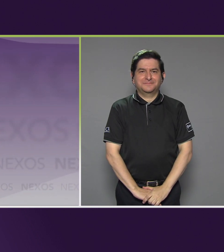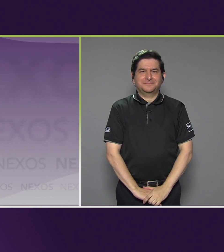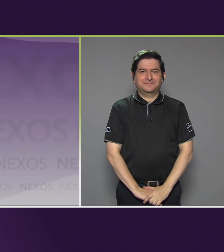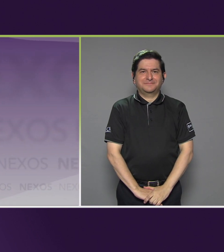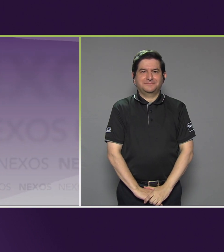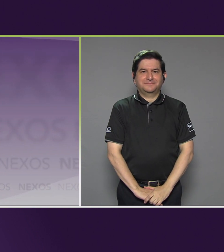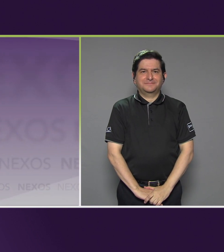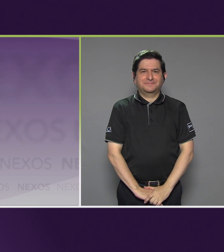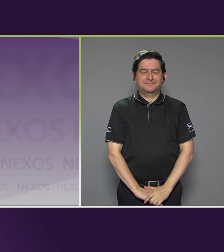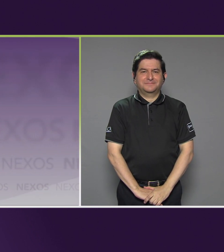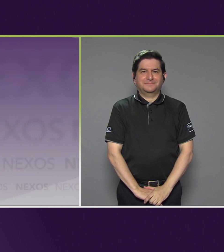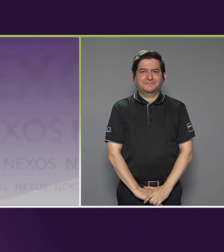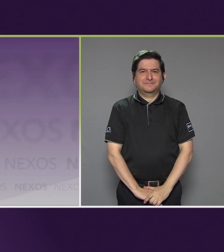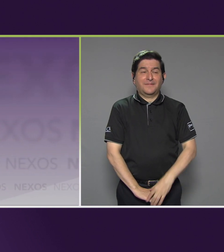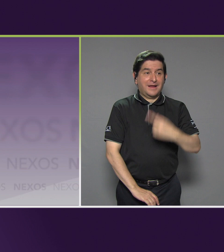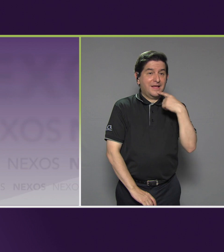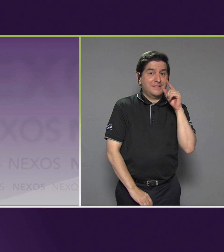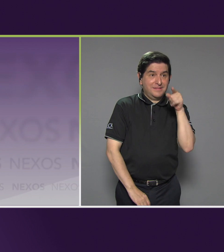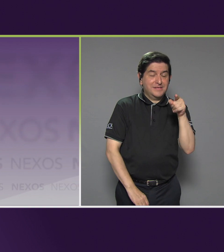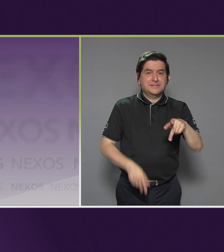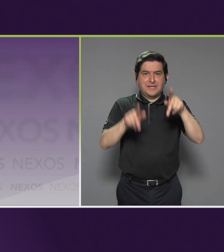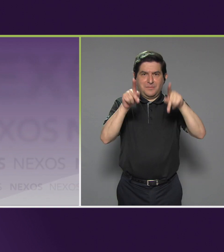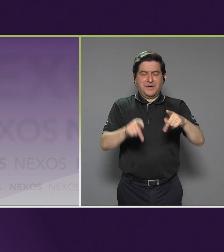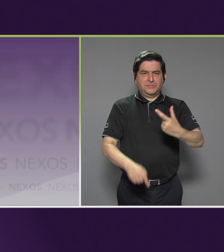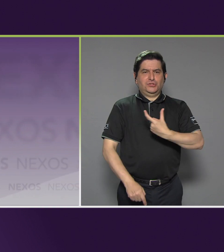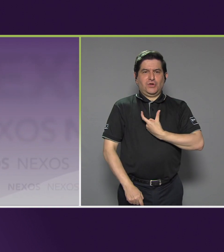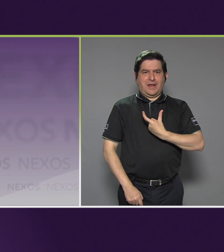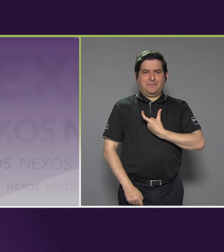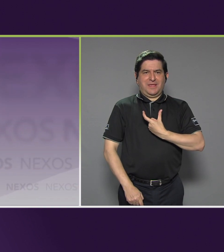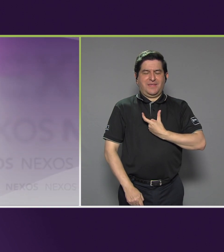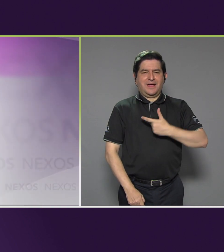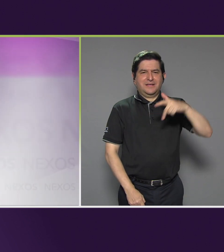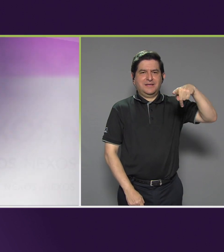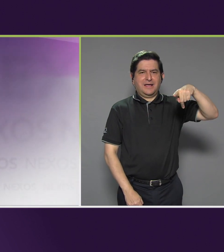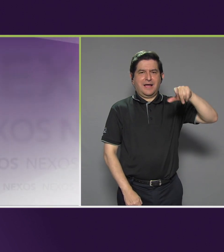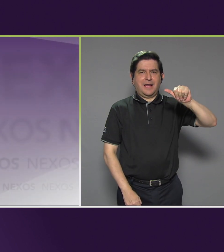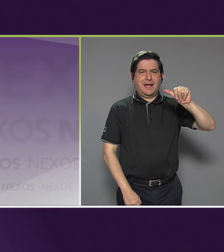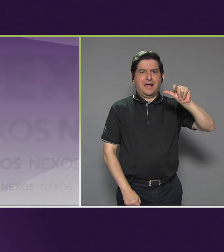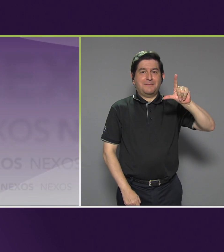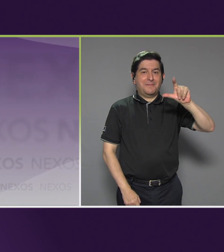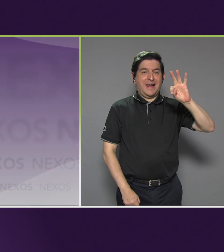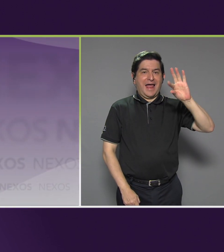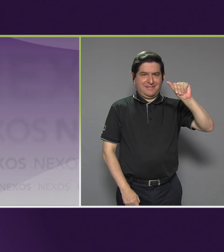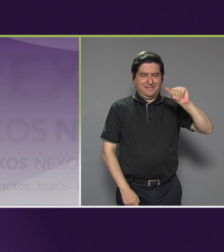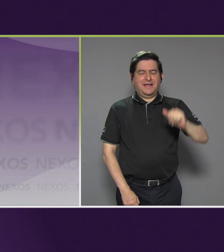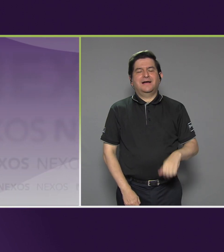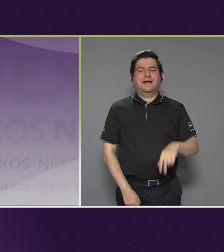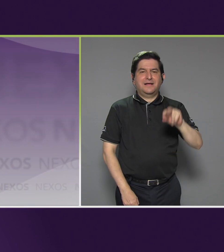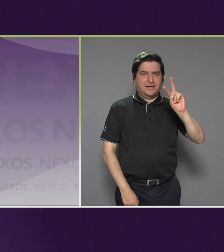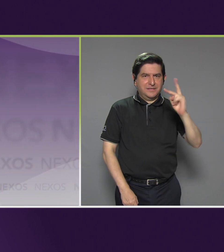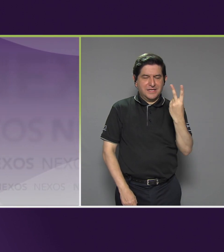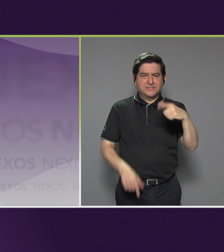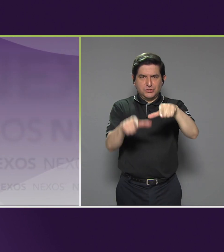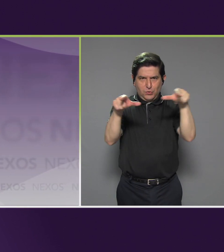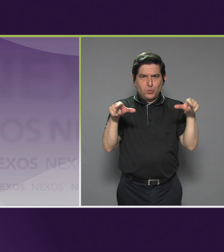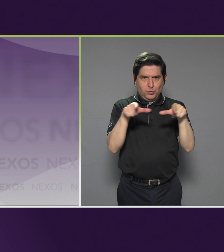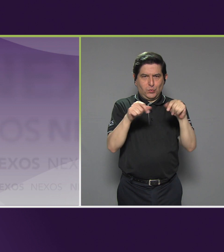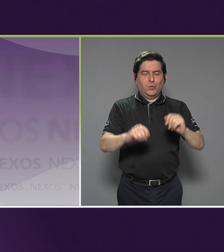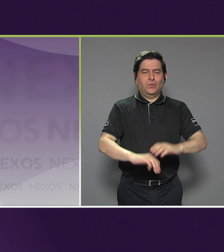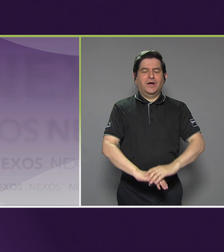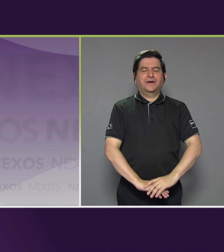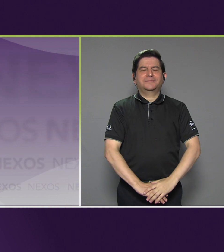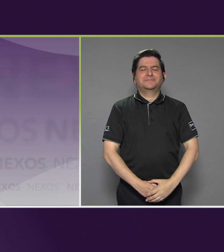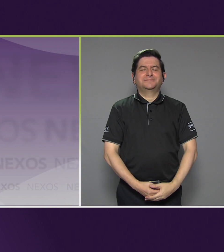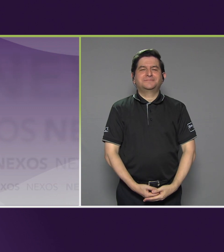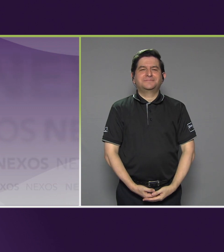de premio, medalla de plata, segundo lugar, prueba B2,